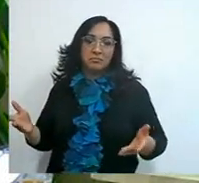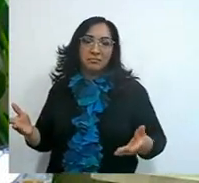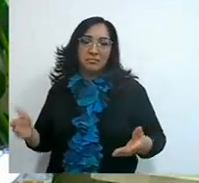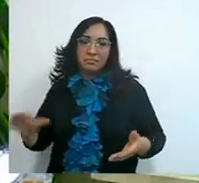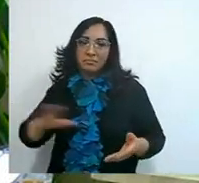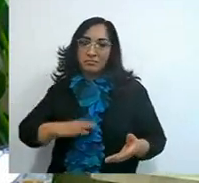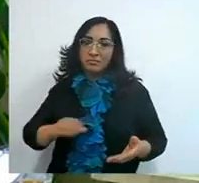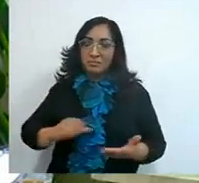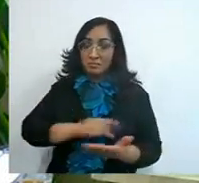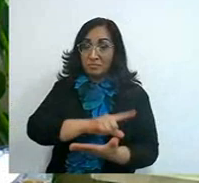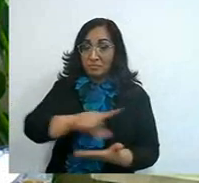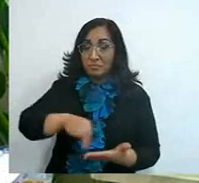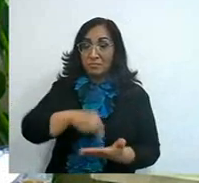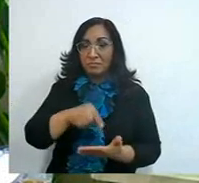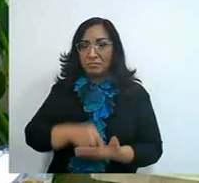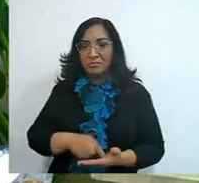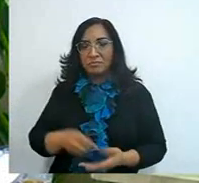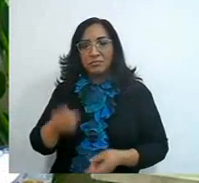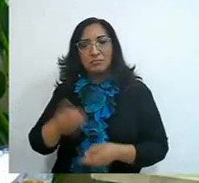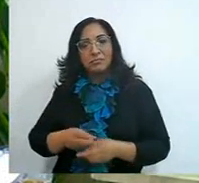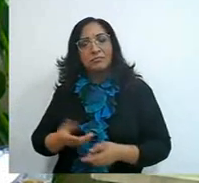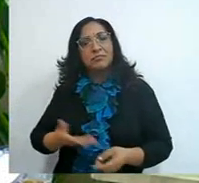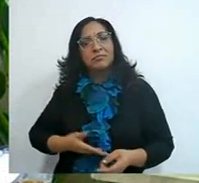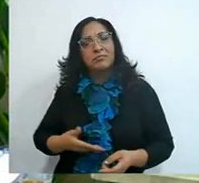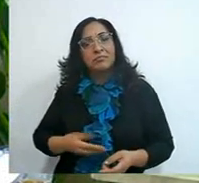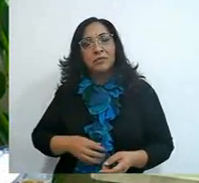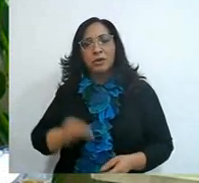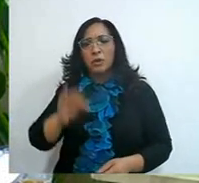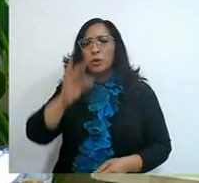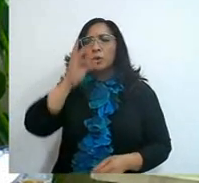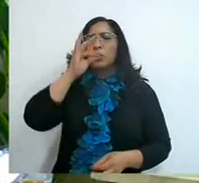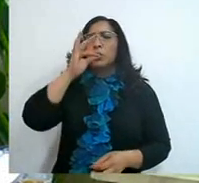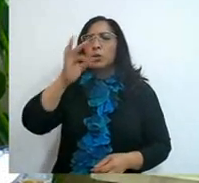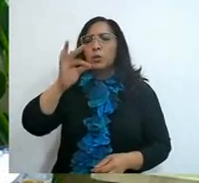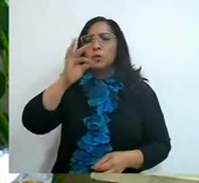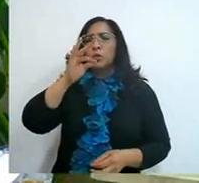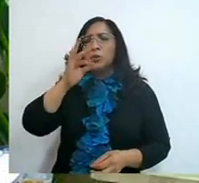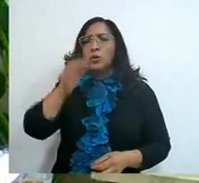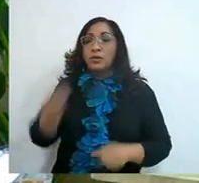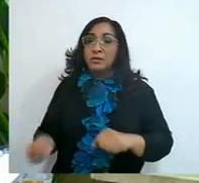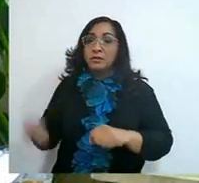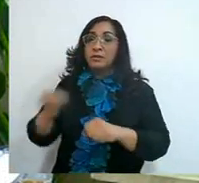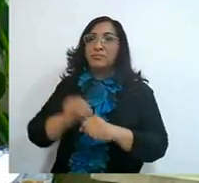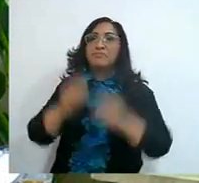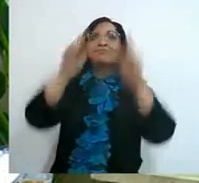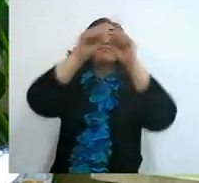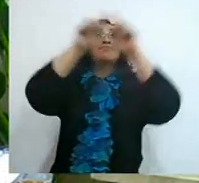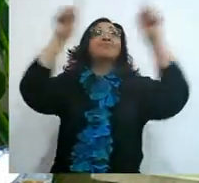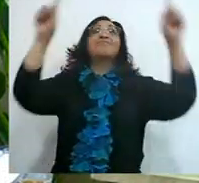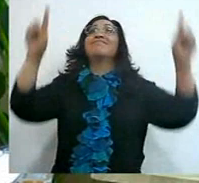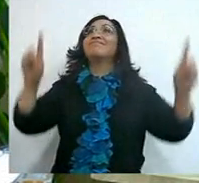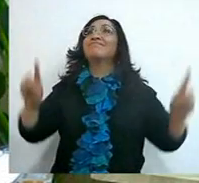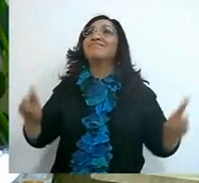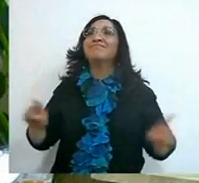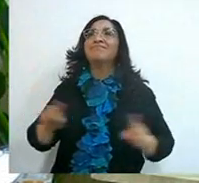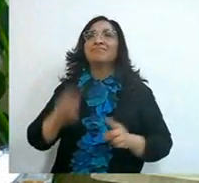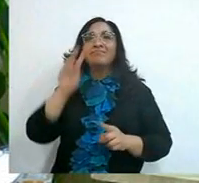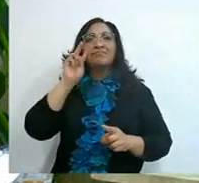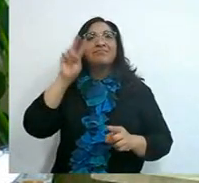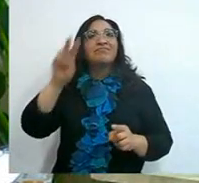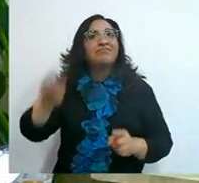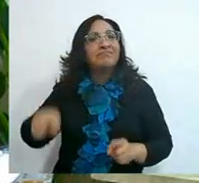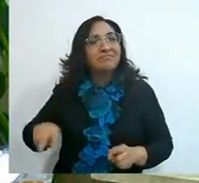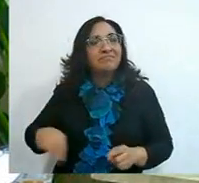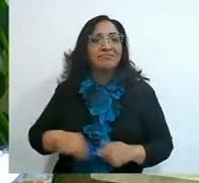Hay lugares donde ya tienen un lugar de fumadores y le ponen una pantalla grande para que no se pierda el culto.